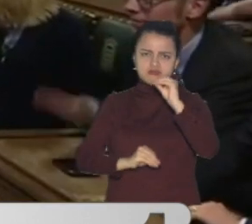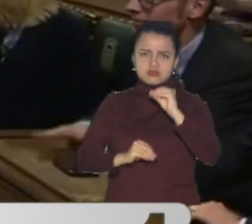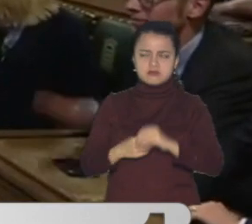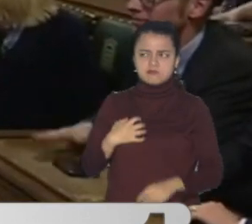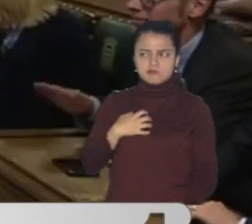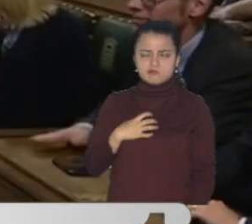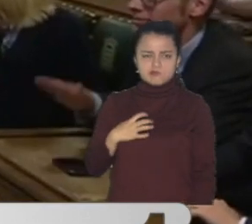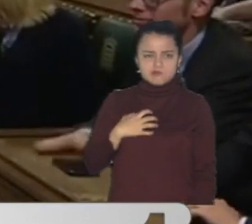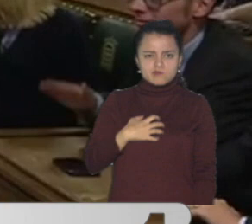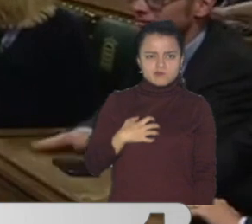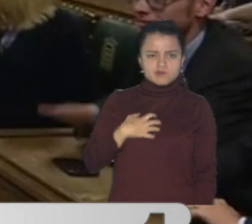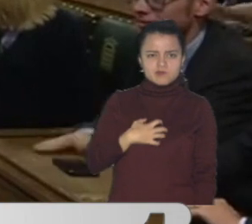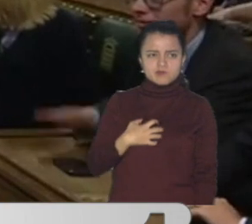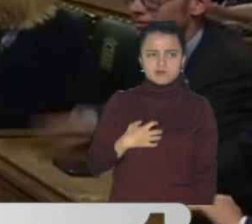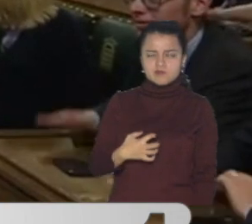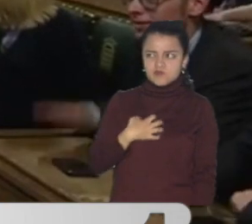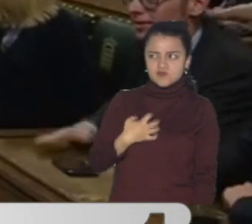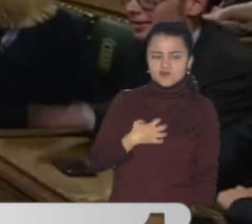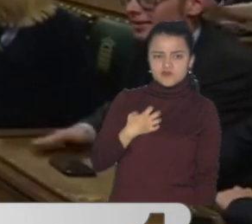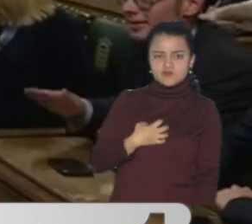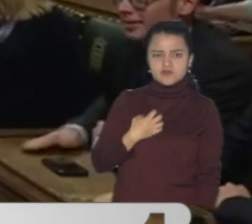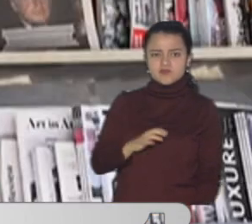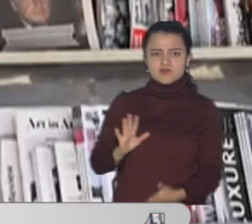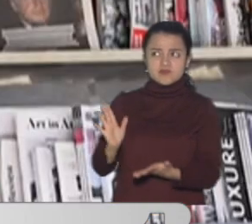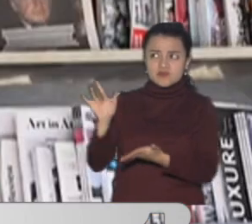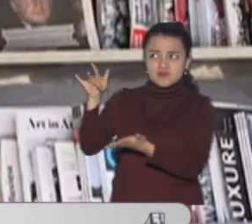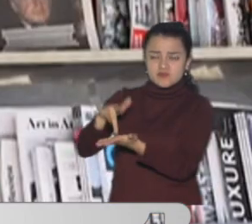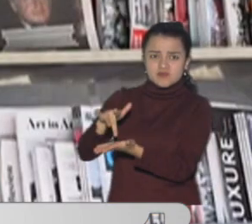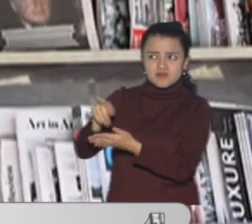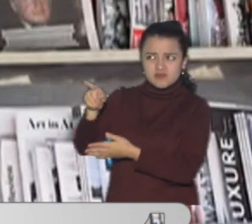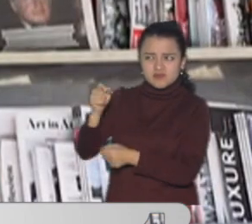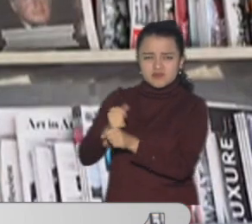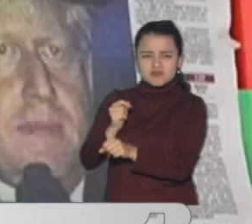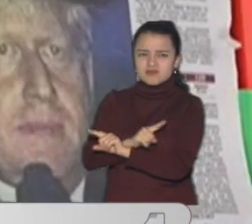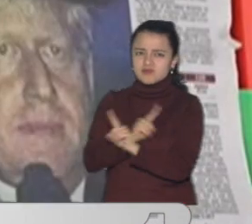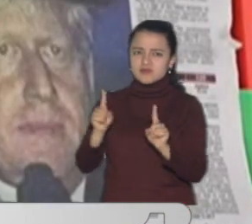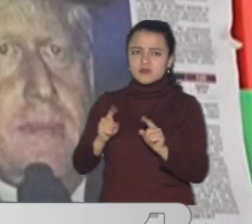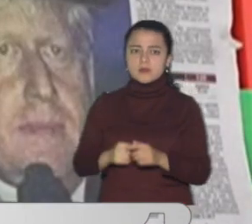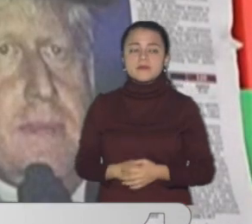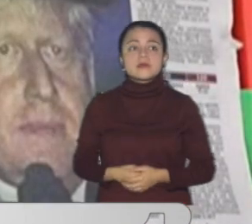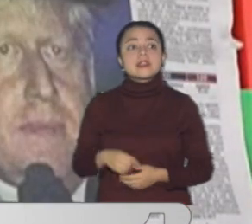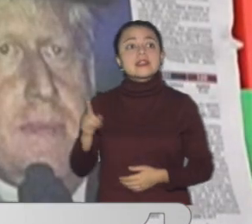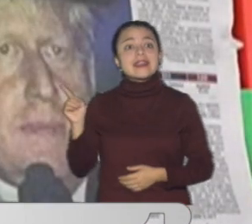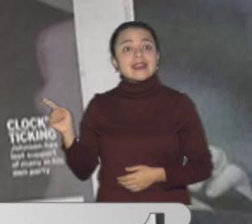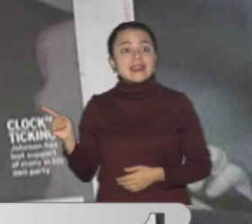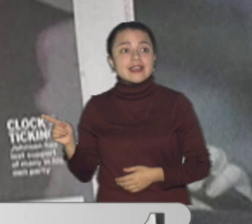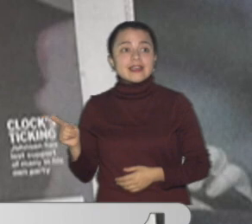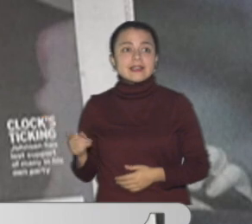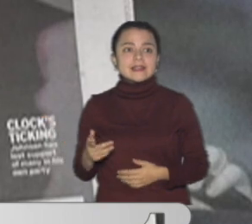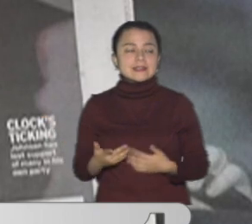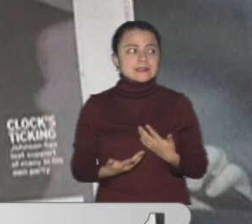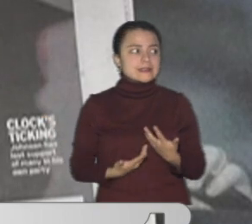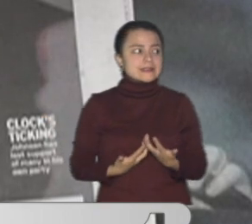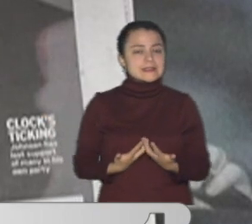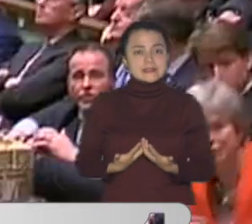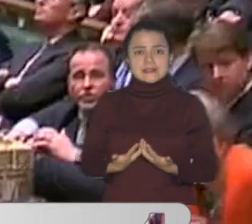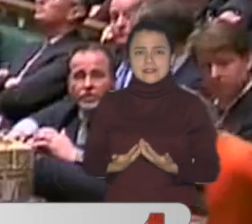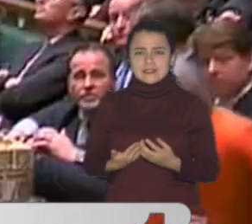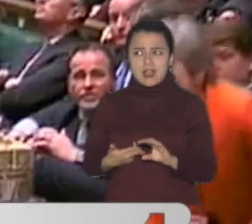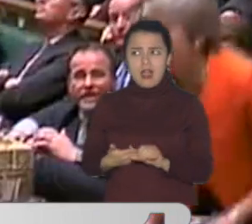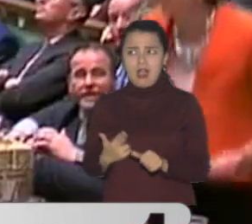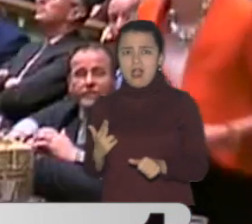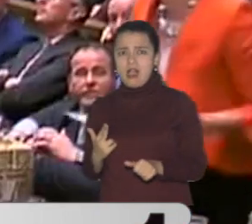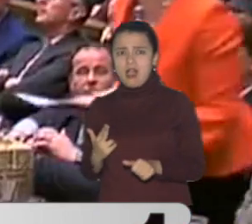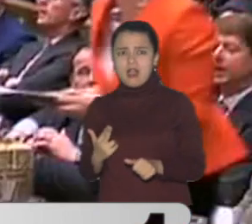malestar y el golpe asestado a su autoridad entre sus filas. De hecho, algunos medios aseguran que este Johnson herido está en peligro, comparando